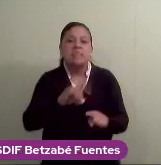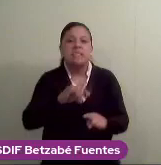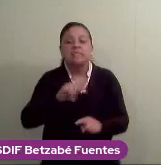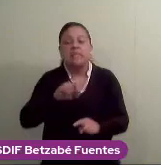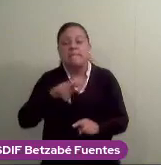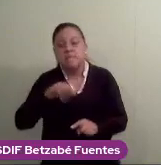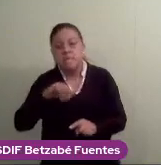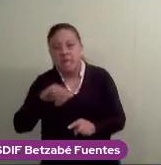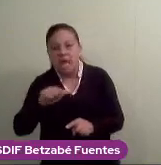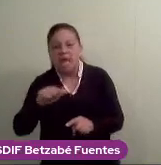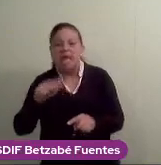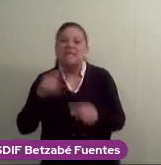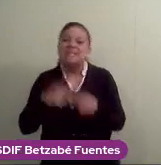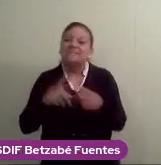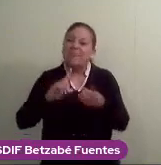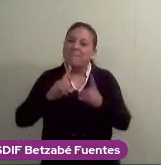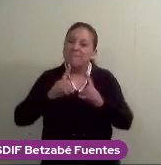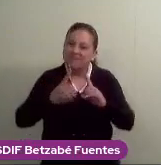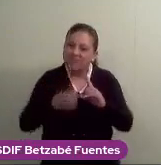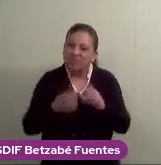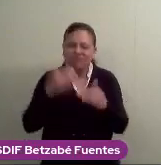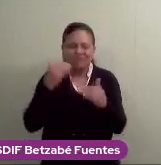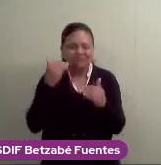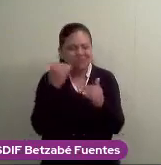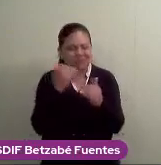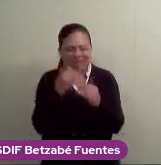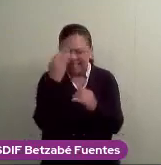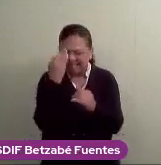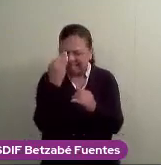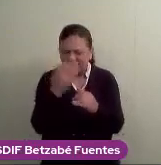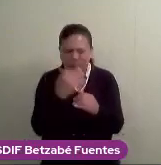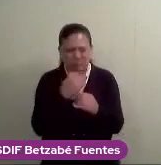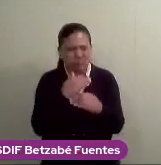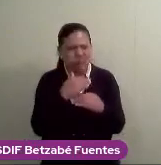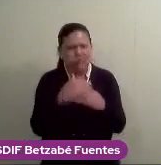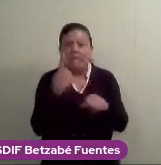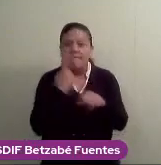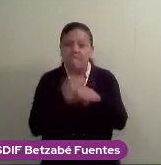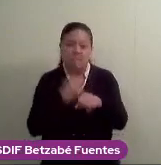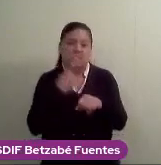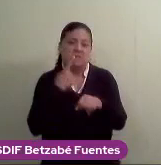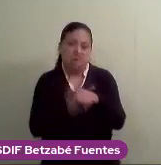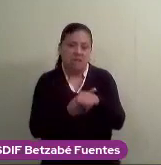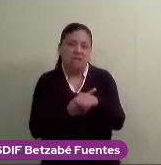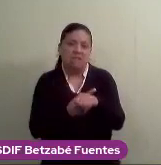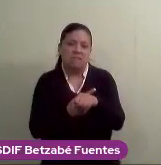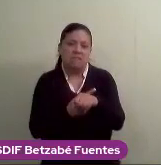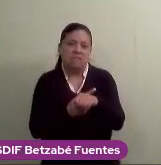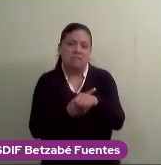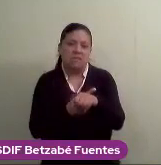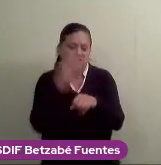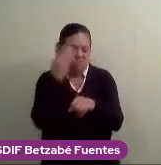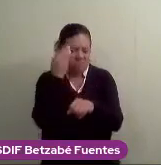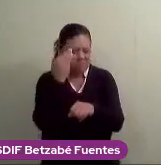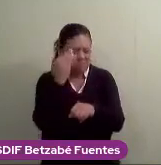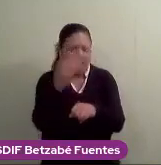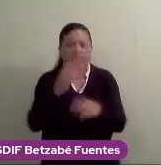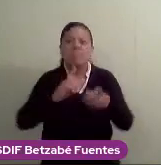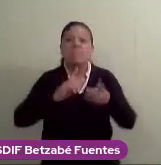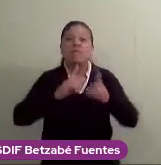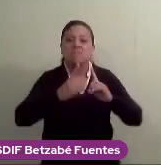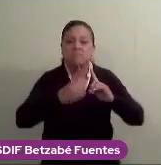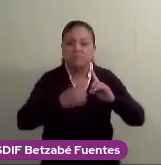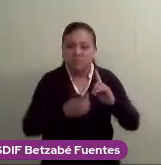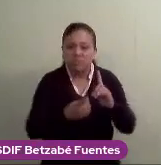de ideas de desesperanza. Es decir, es realmente un trastorno donde la depresión